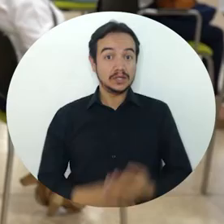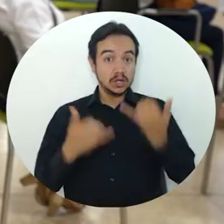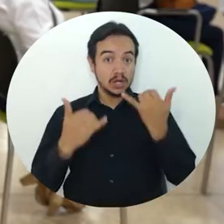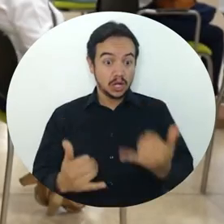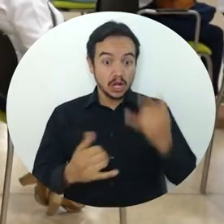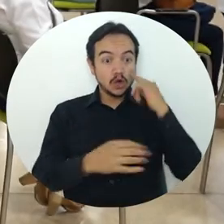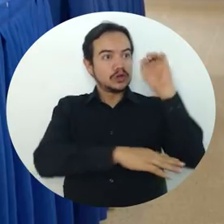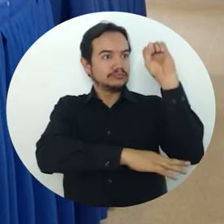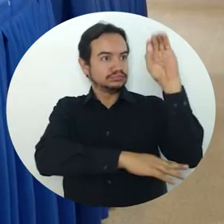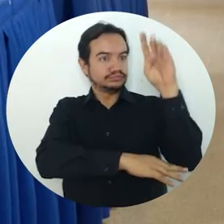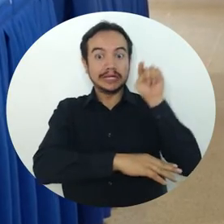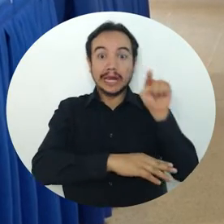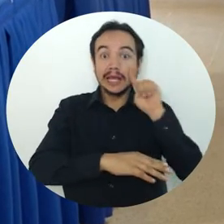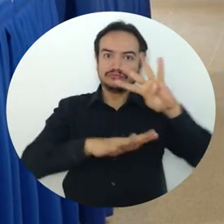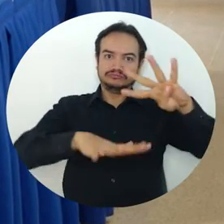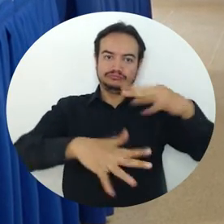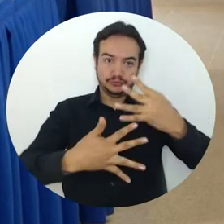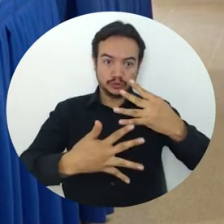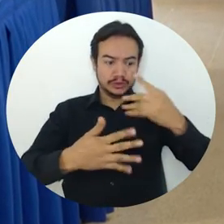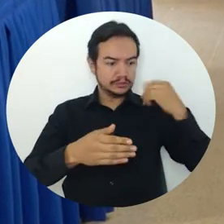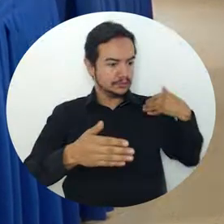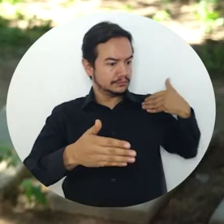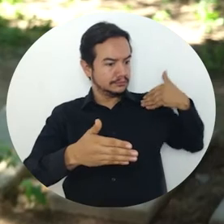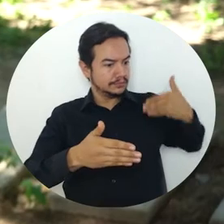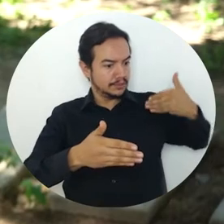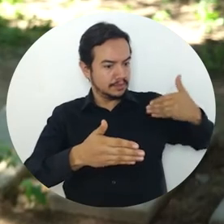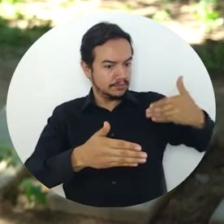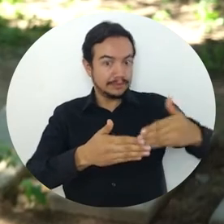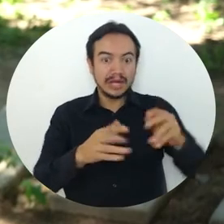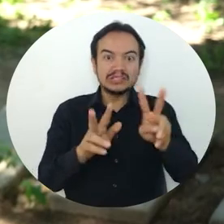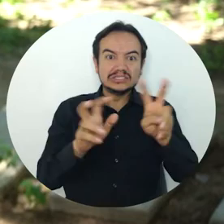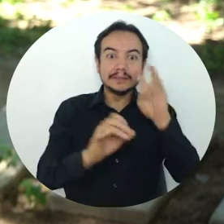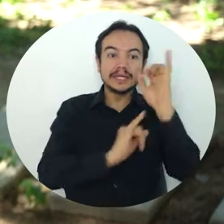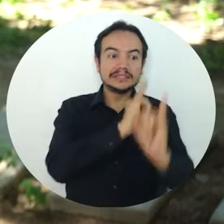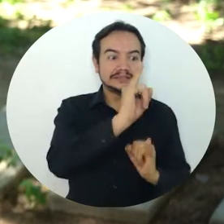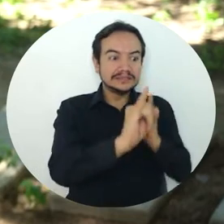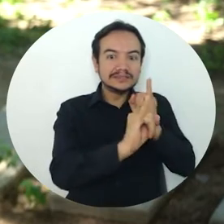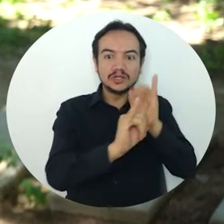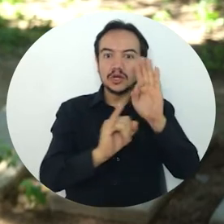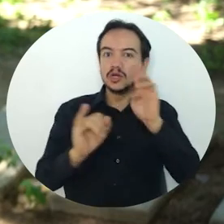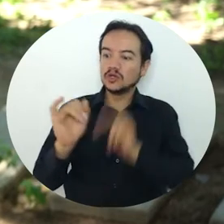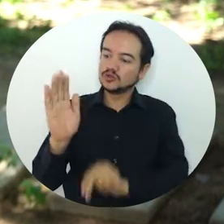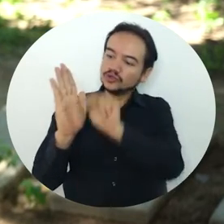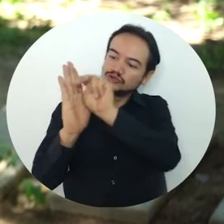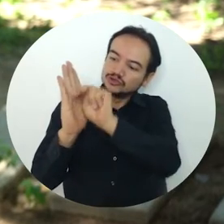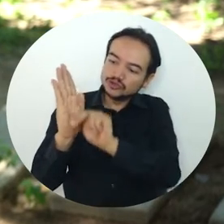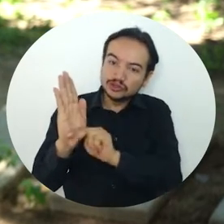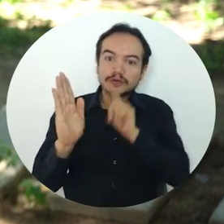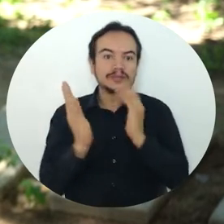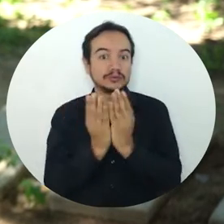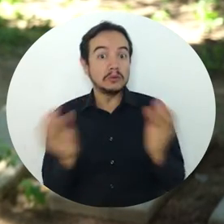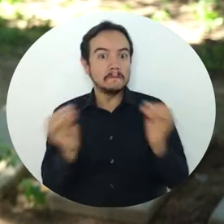En esta novena versión de su Simposio Internacional de Currículo y Políticas Educativas viene más fuerte que